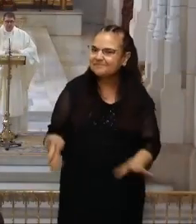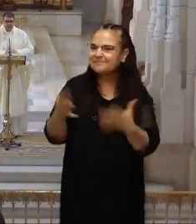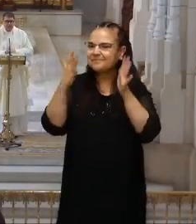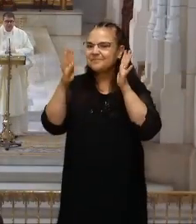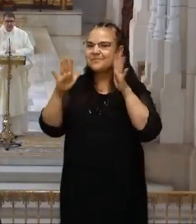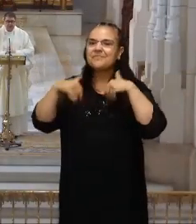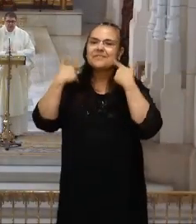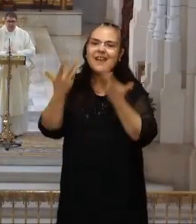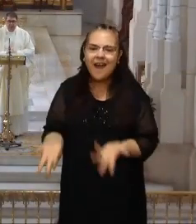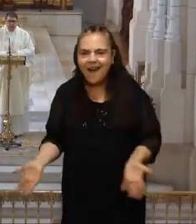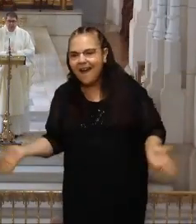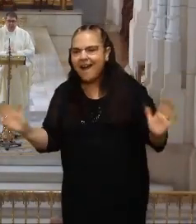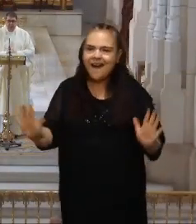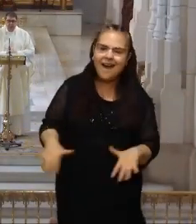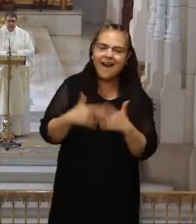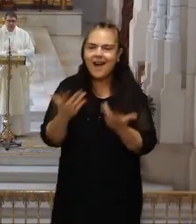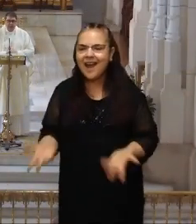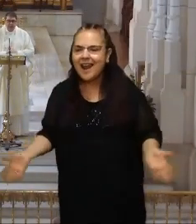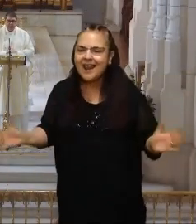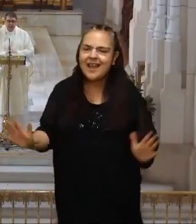Aleluya.